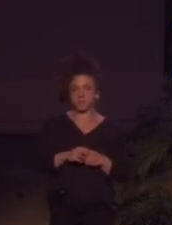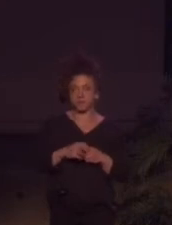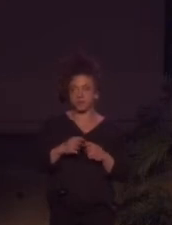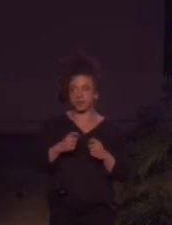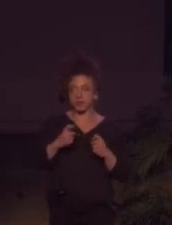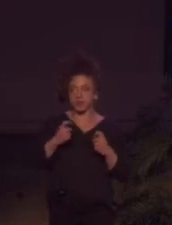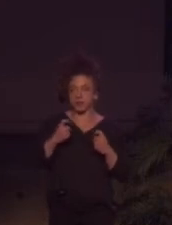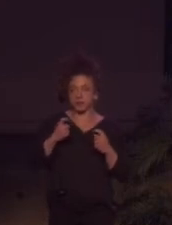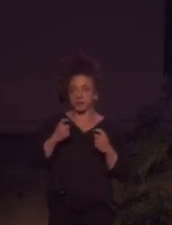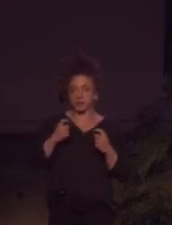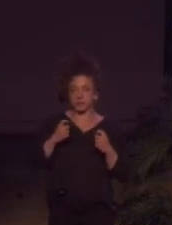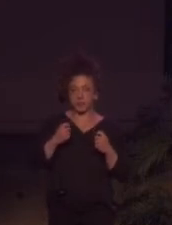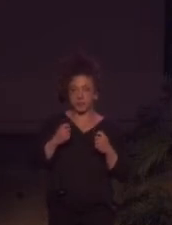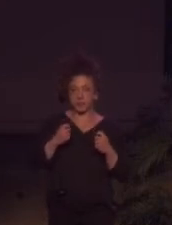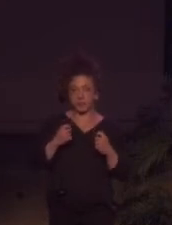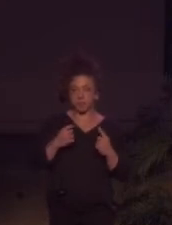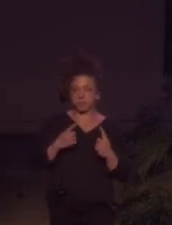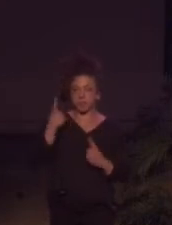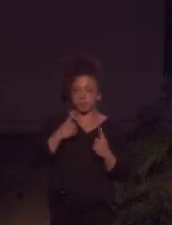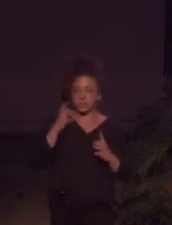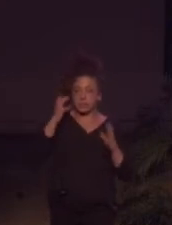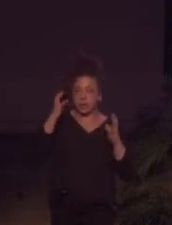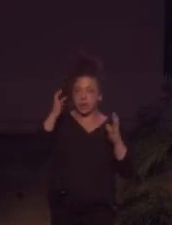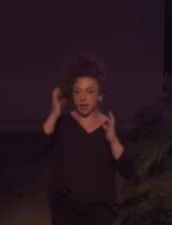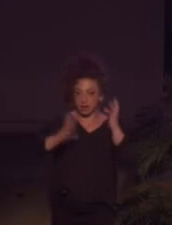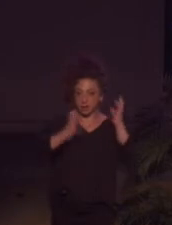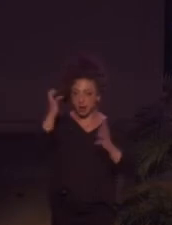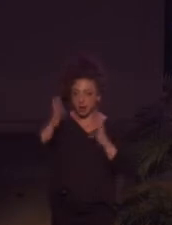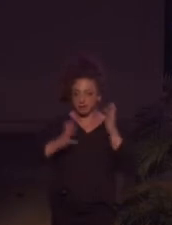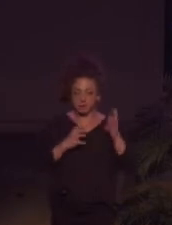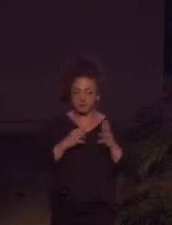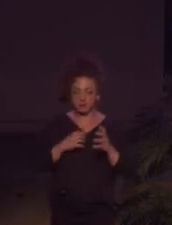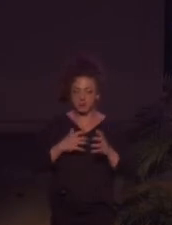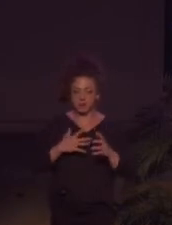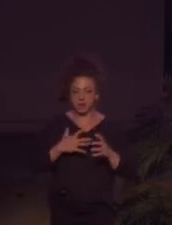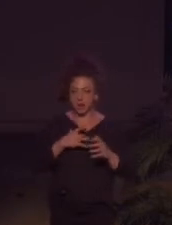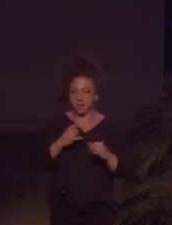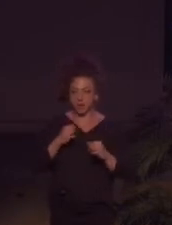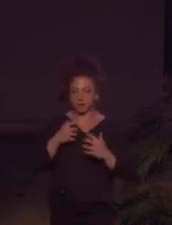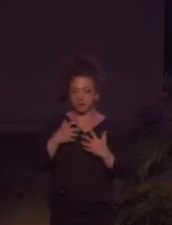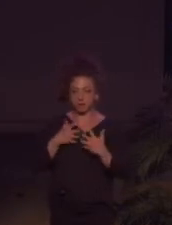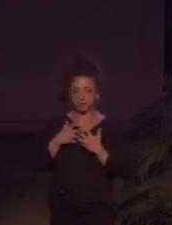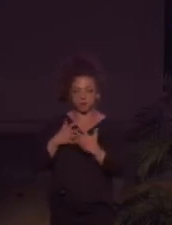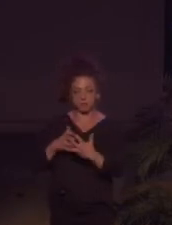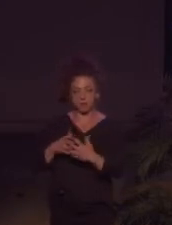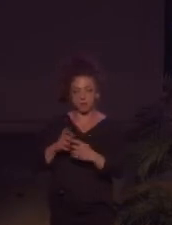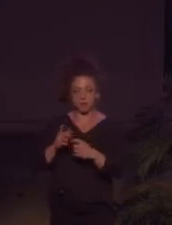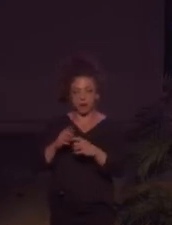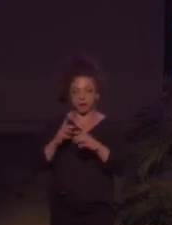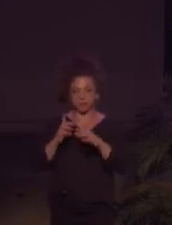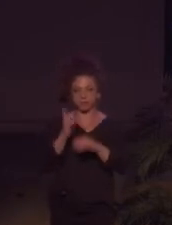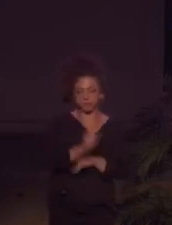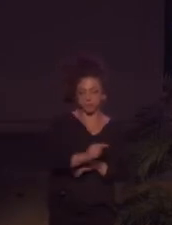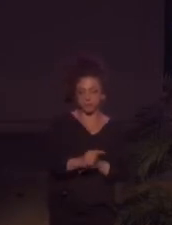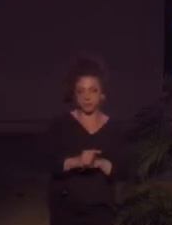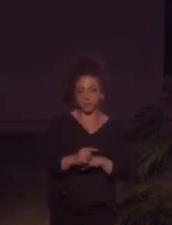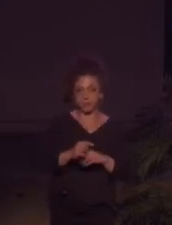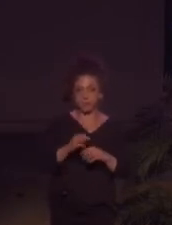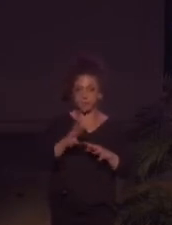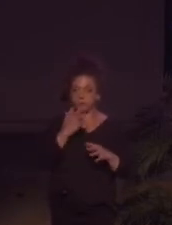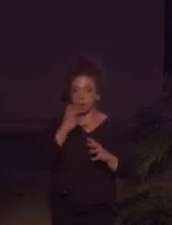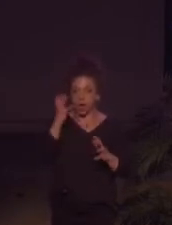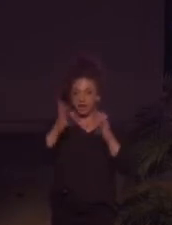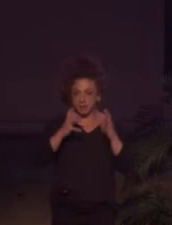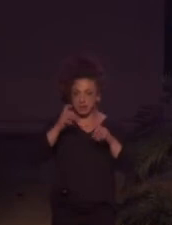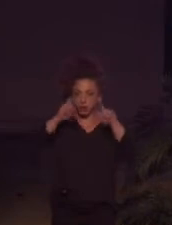bat hain zapaldua dagoenean eta hain aukera gutxi dituenean, negarre egitea, horro egitea, ez? Edo geldi geratzea bere tokian.